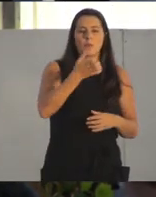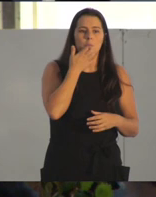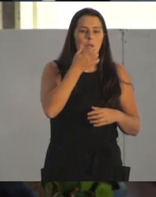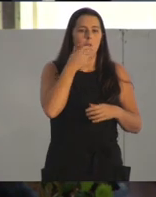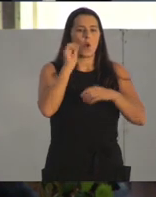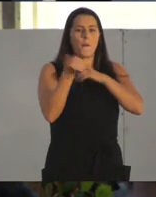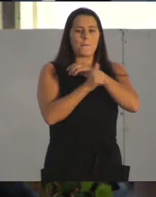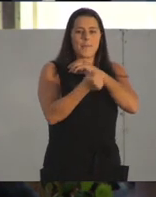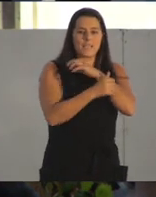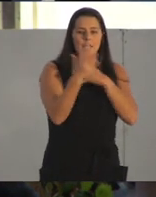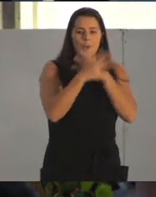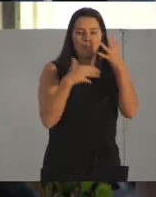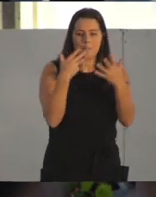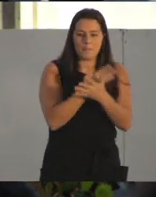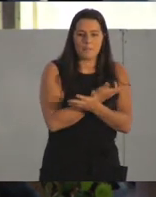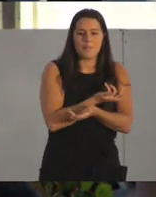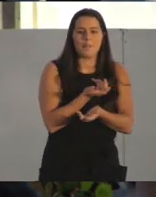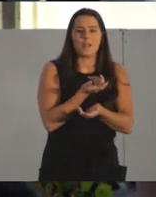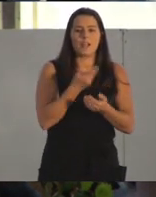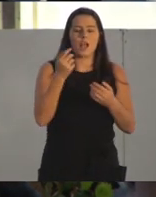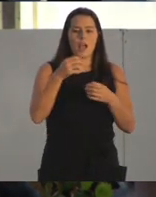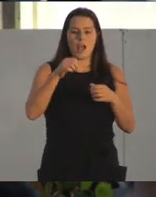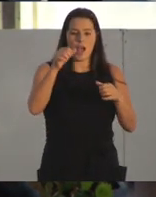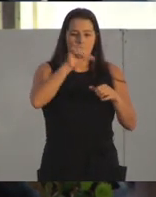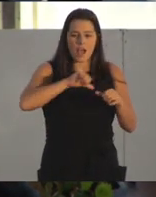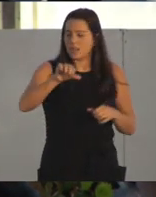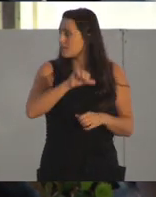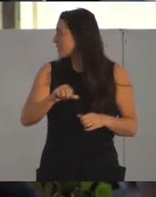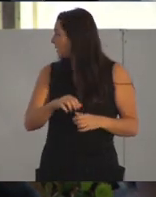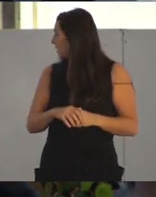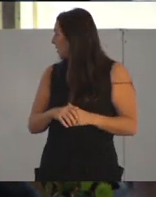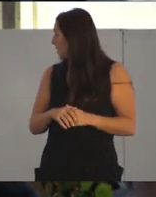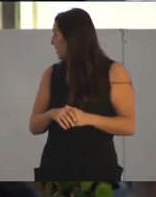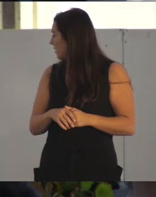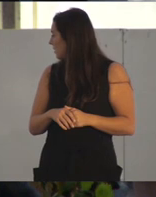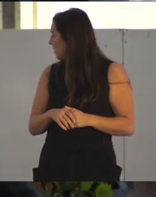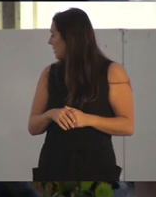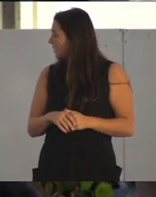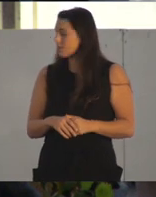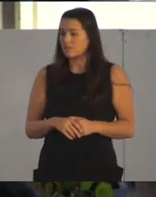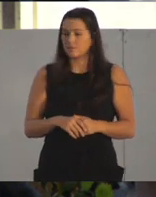alioli, patatas guisadas, todas las variantes. ¿Te puedes quitar el pendiente?